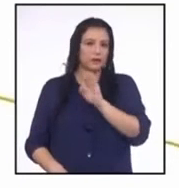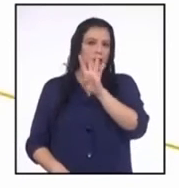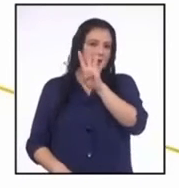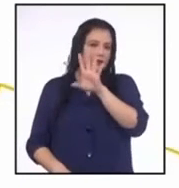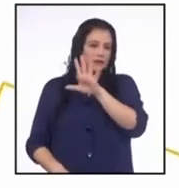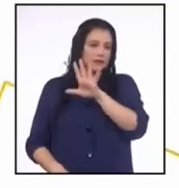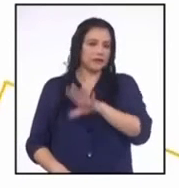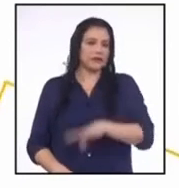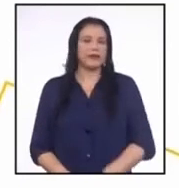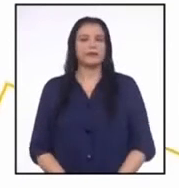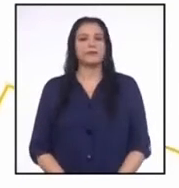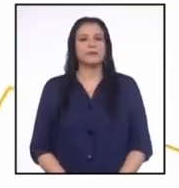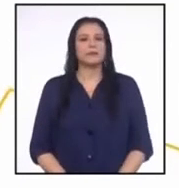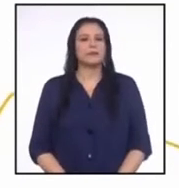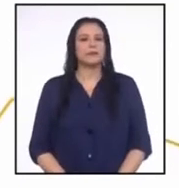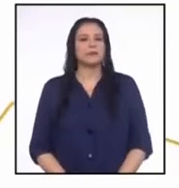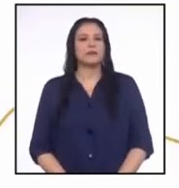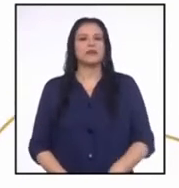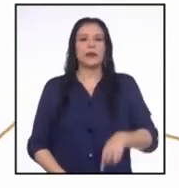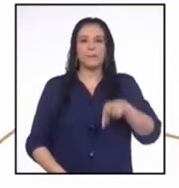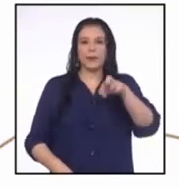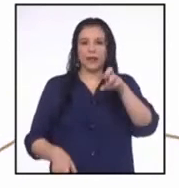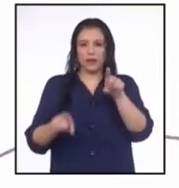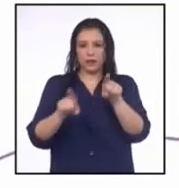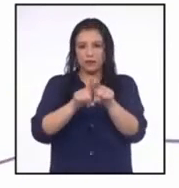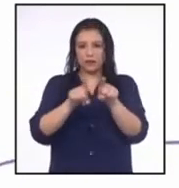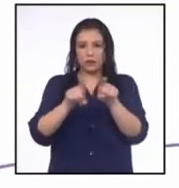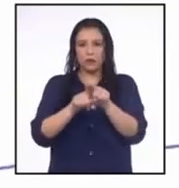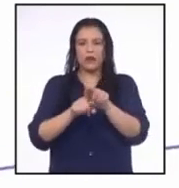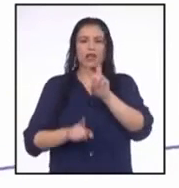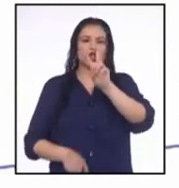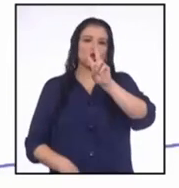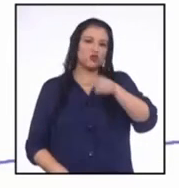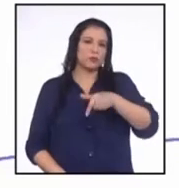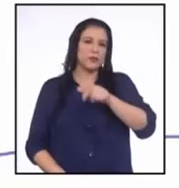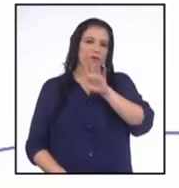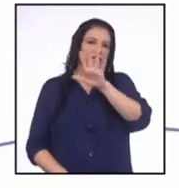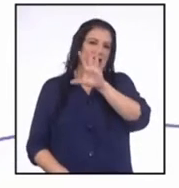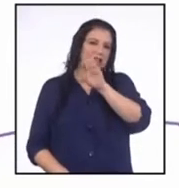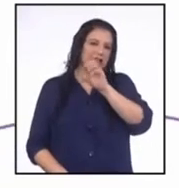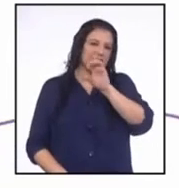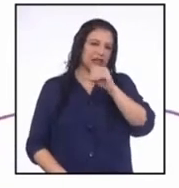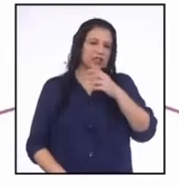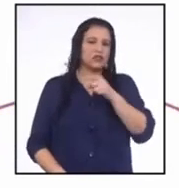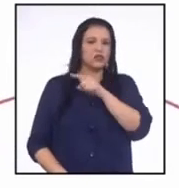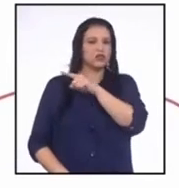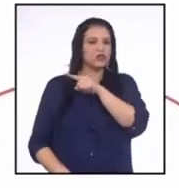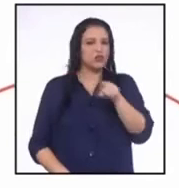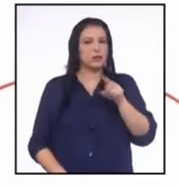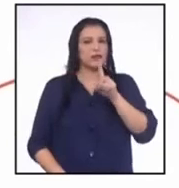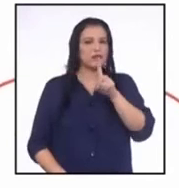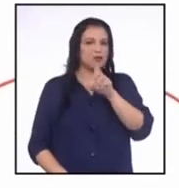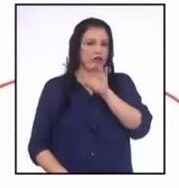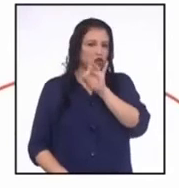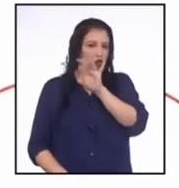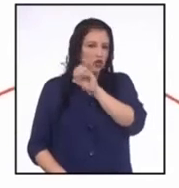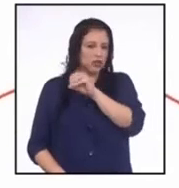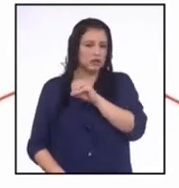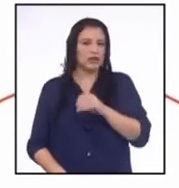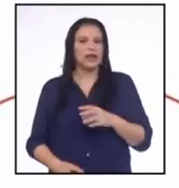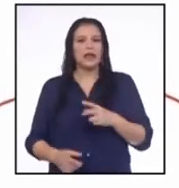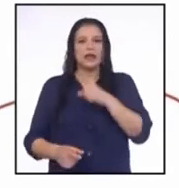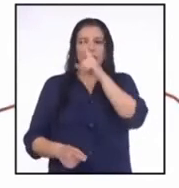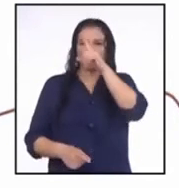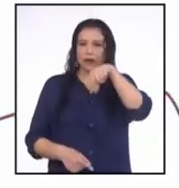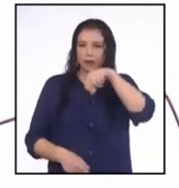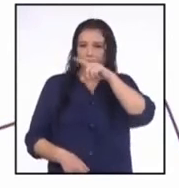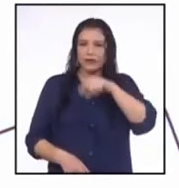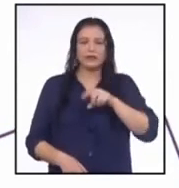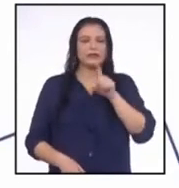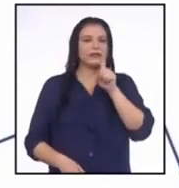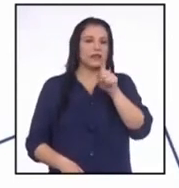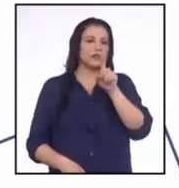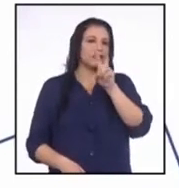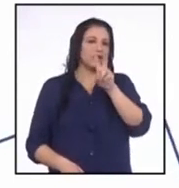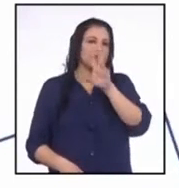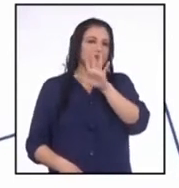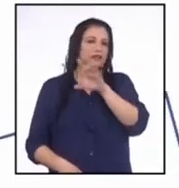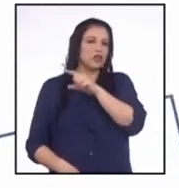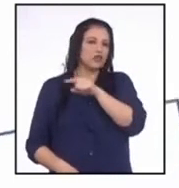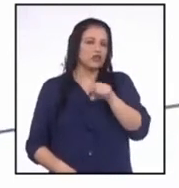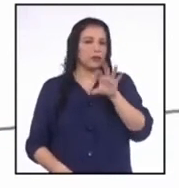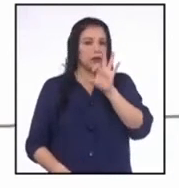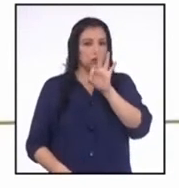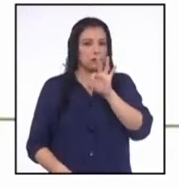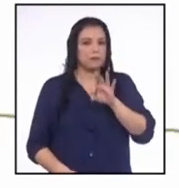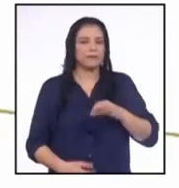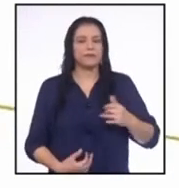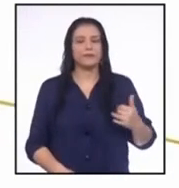45. Entonces p es igual a 2500 sobre 180, que se reduce a 125 sobre